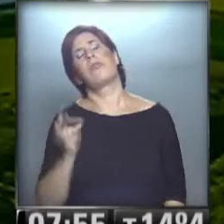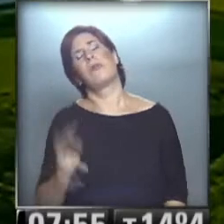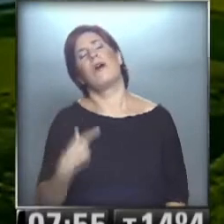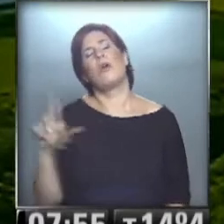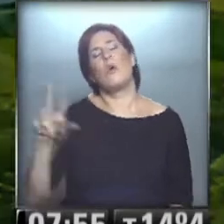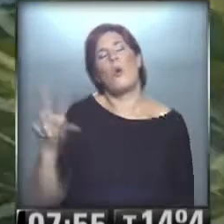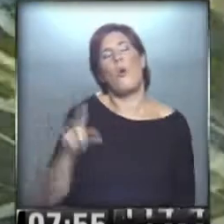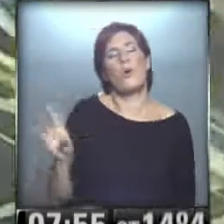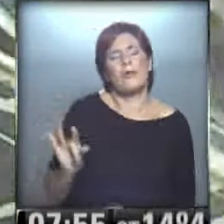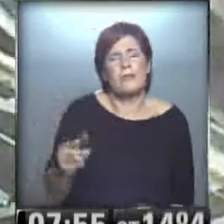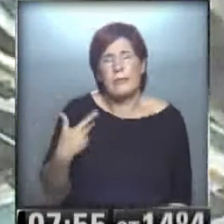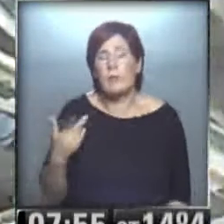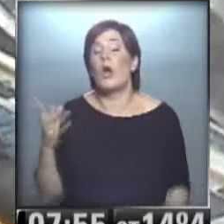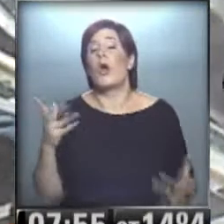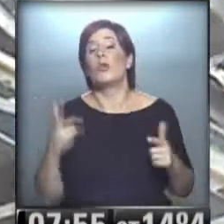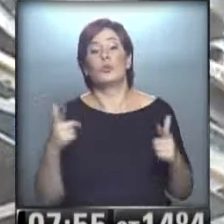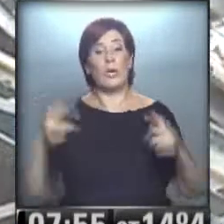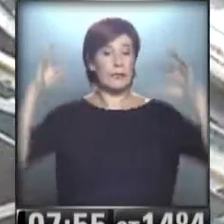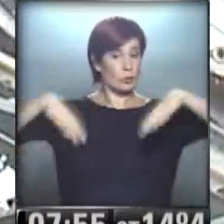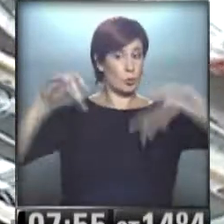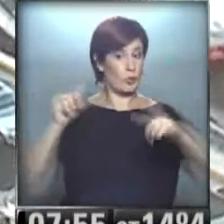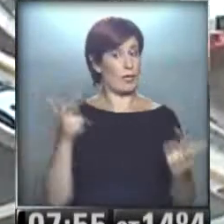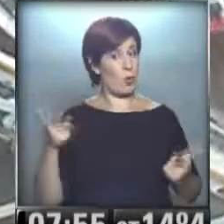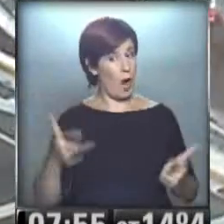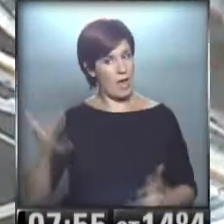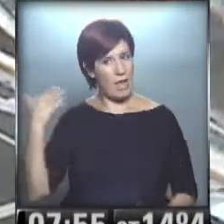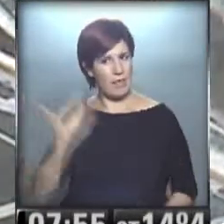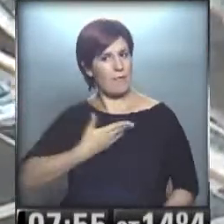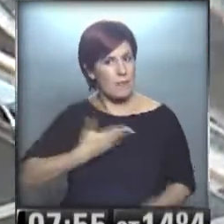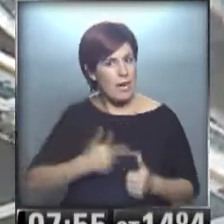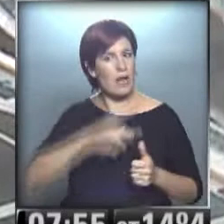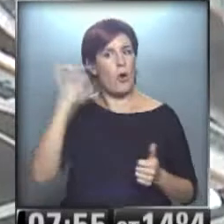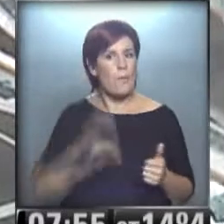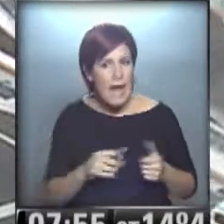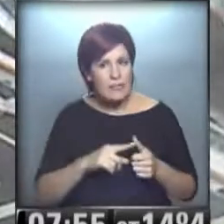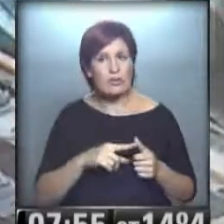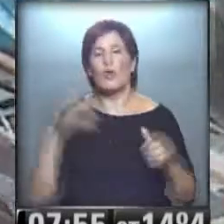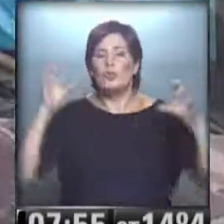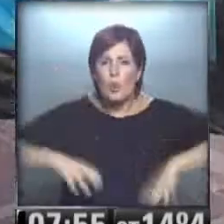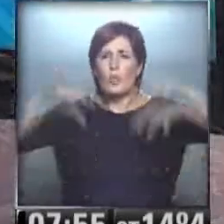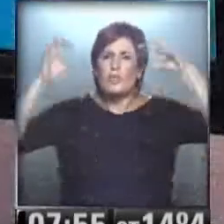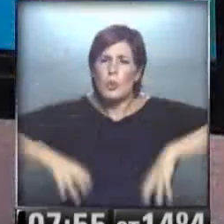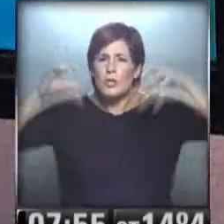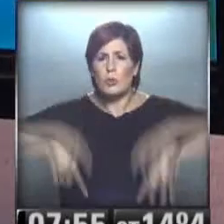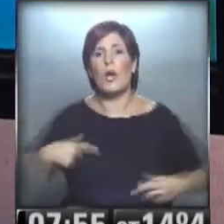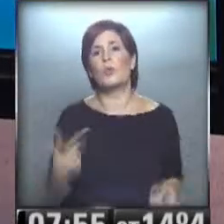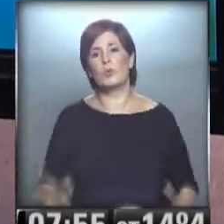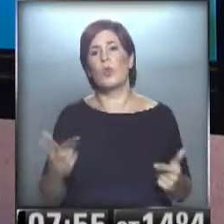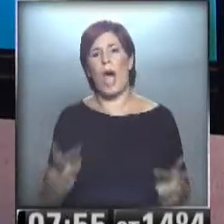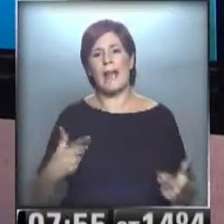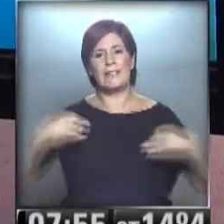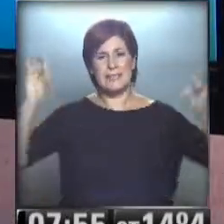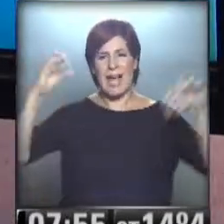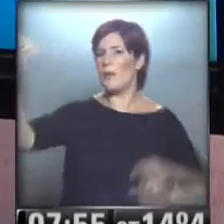pero por lo menos no empezó lloviendo, que venimos de varios días de febrero y marzo, que empezamos mal. Por suerte hoy, con muchísimo